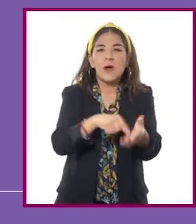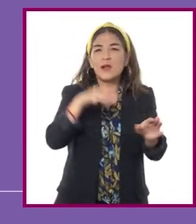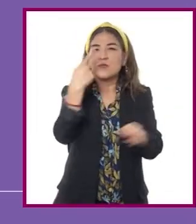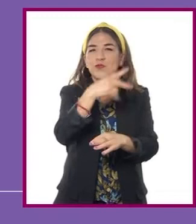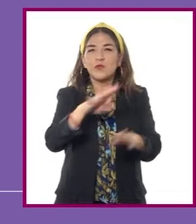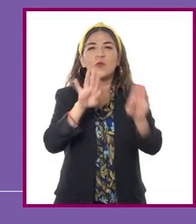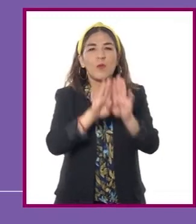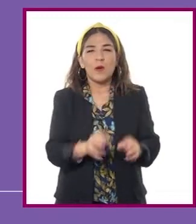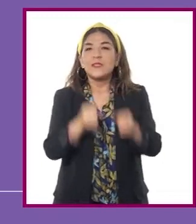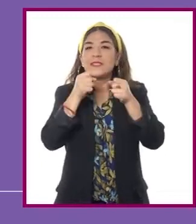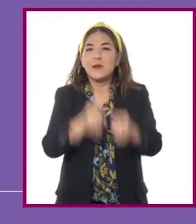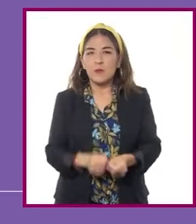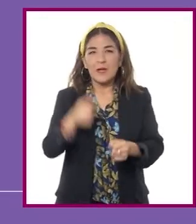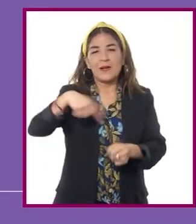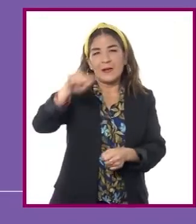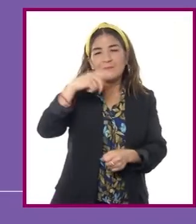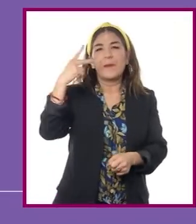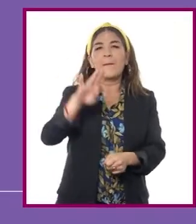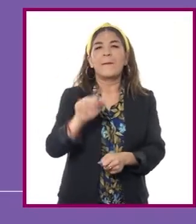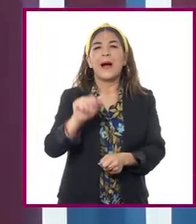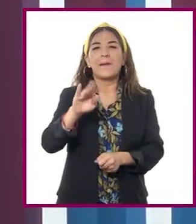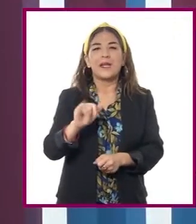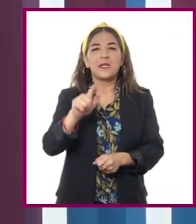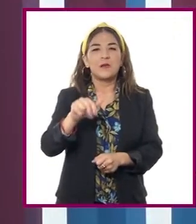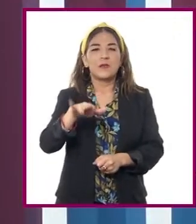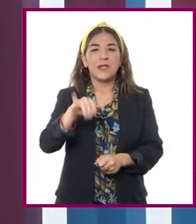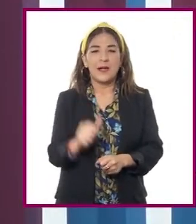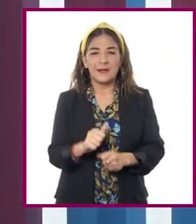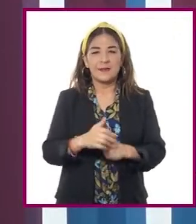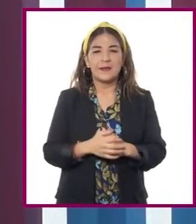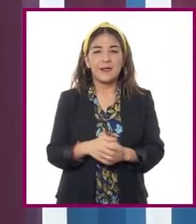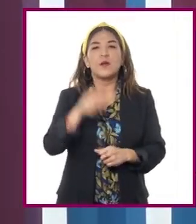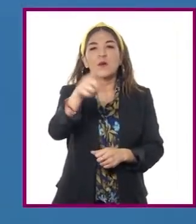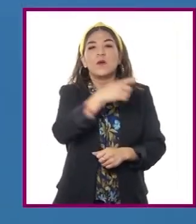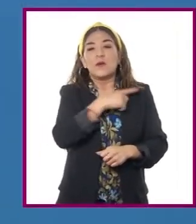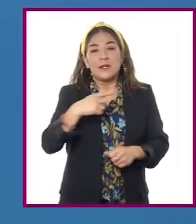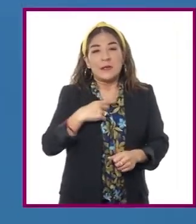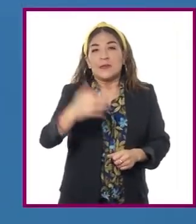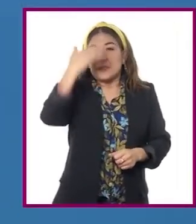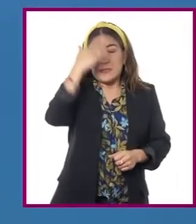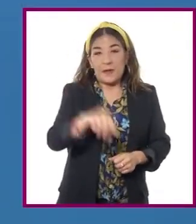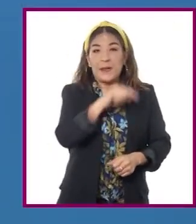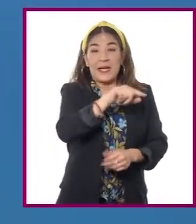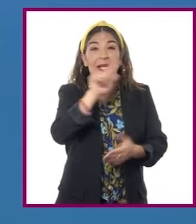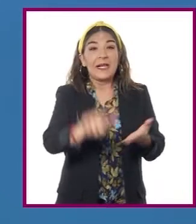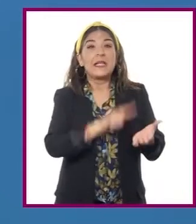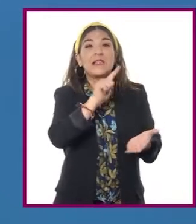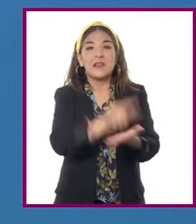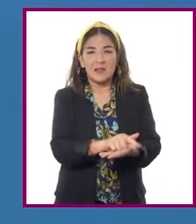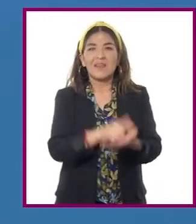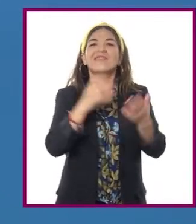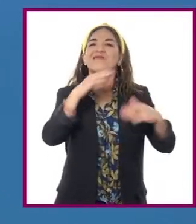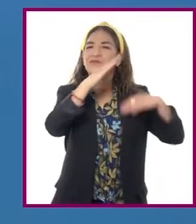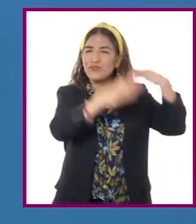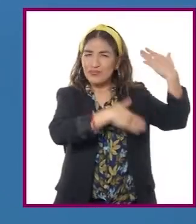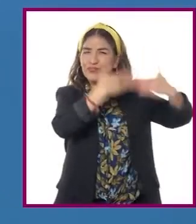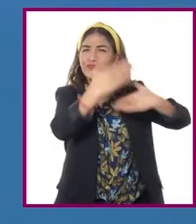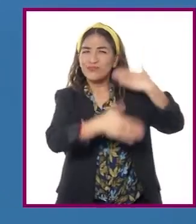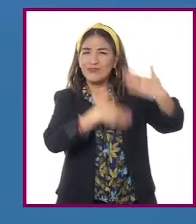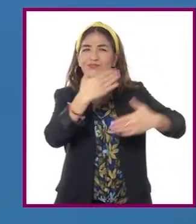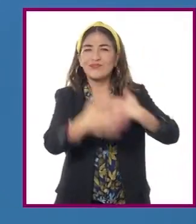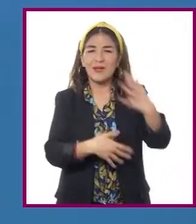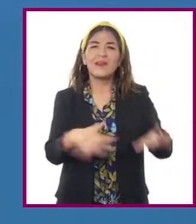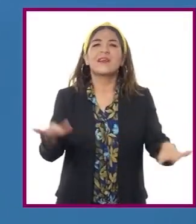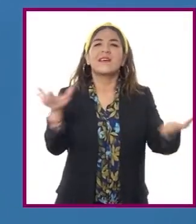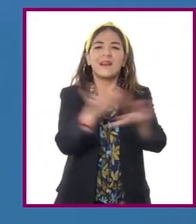la civilización babilónica. Tengan en cuenta que las leyes han sufrido cambios a lo largo del tiempo